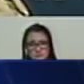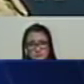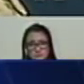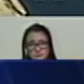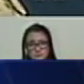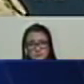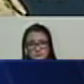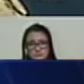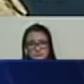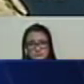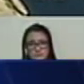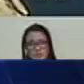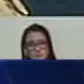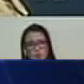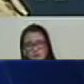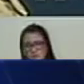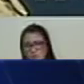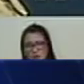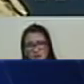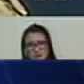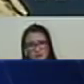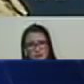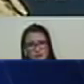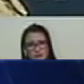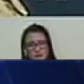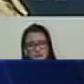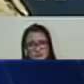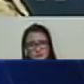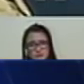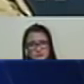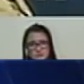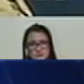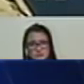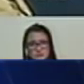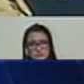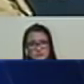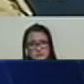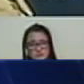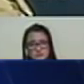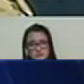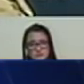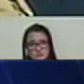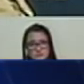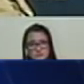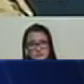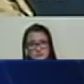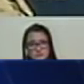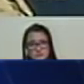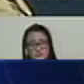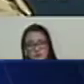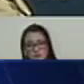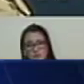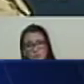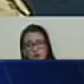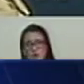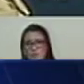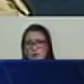Chávez, salió a reconocer la derrota que habíamos sufrido en esa elección de reforma